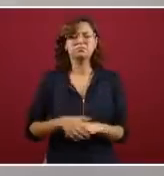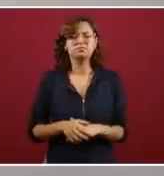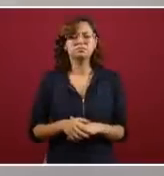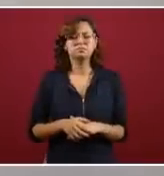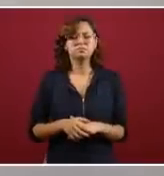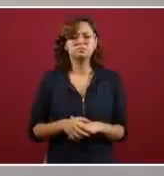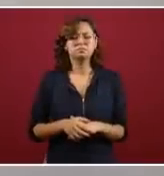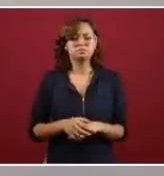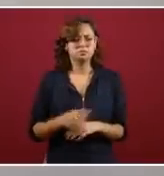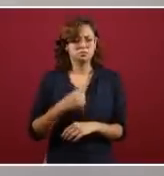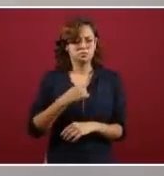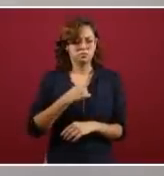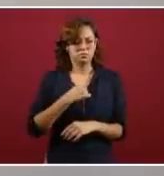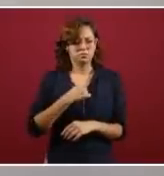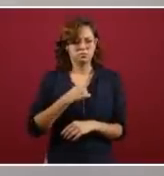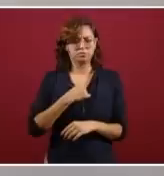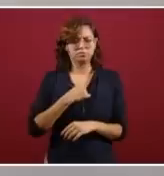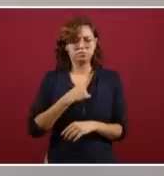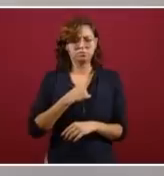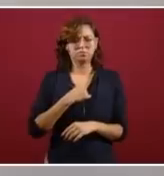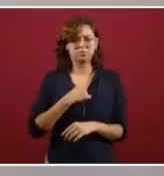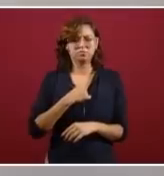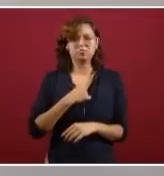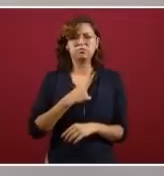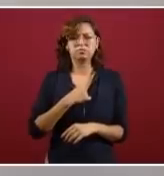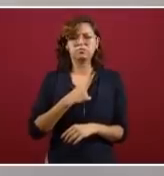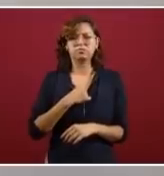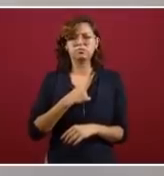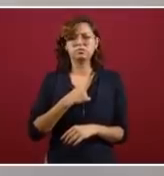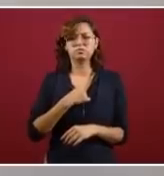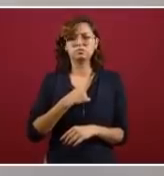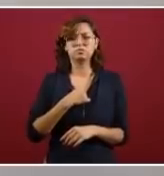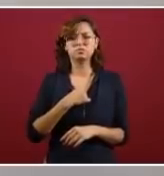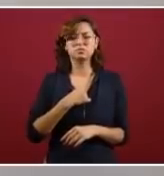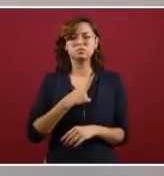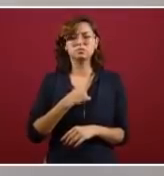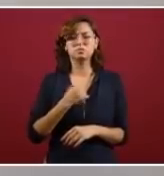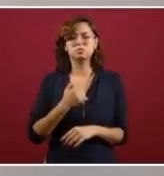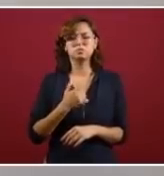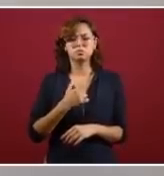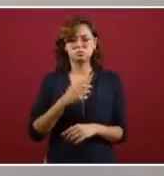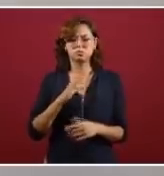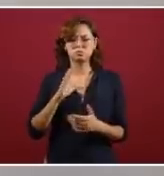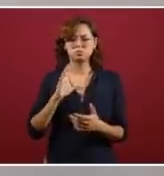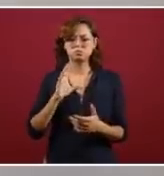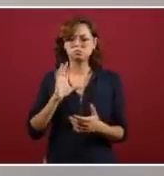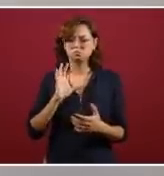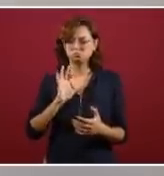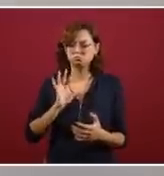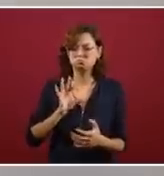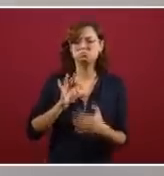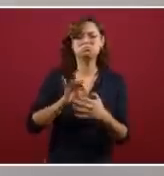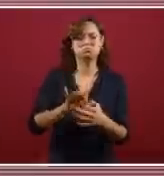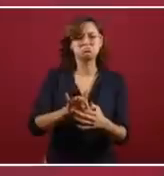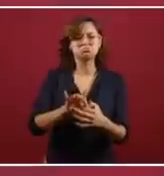yo pues me adhiero, me sumo